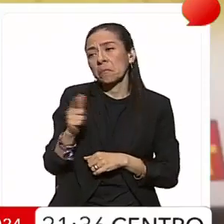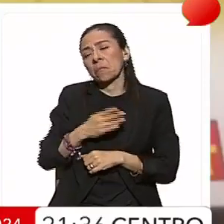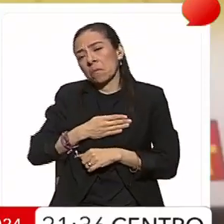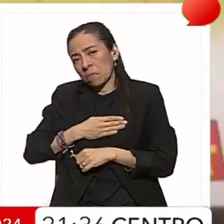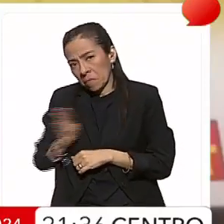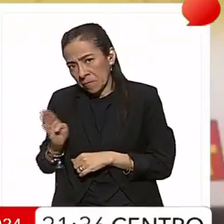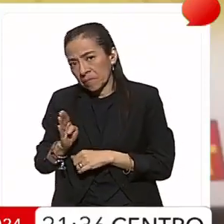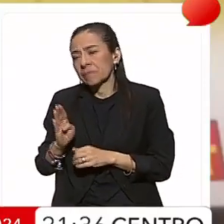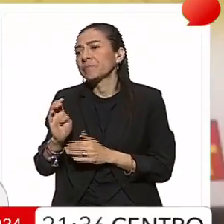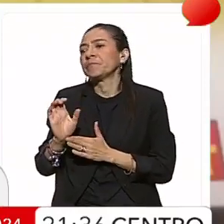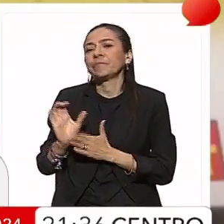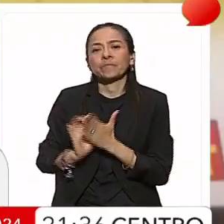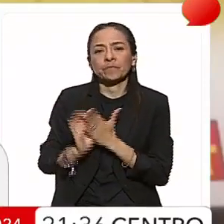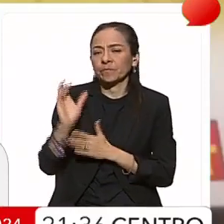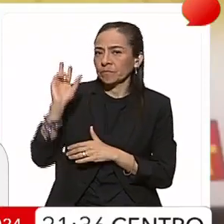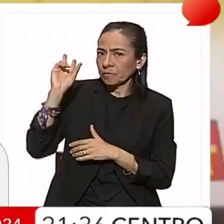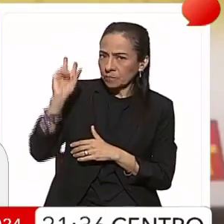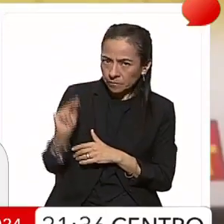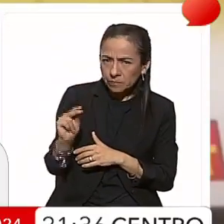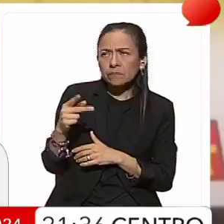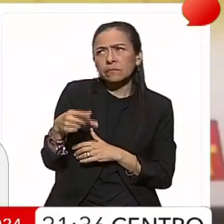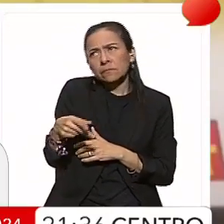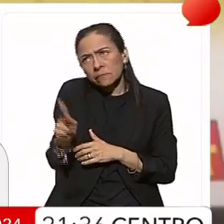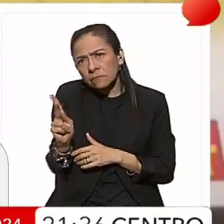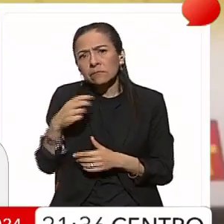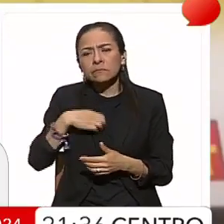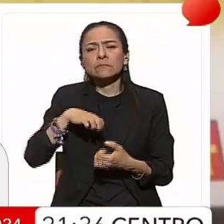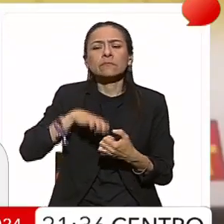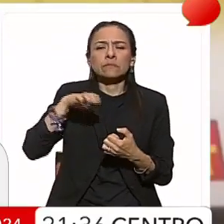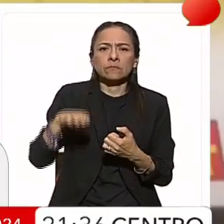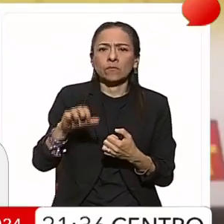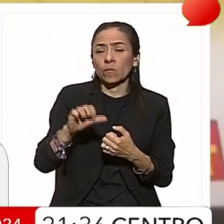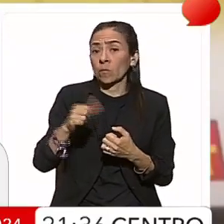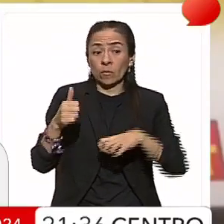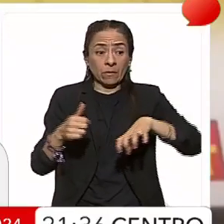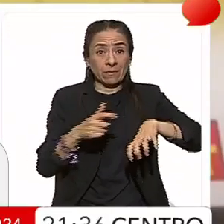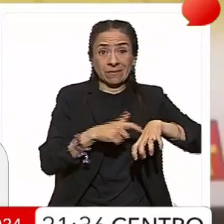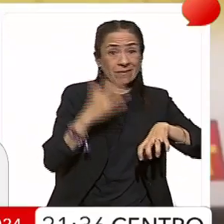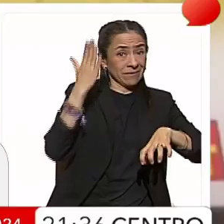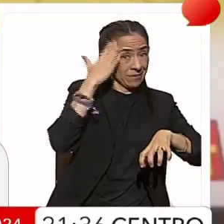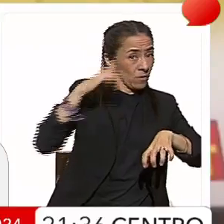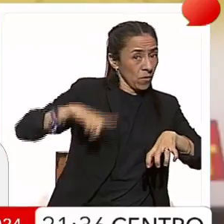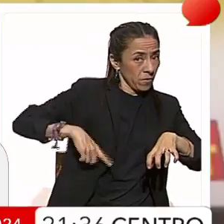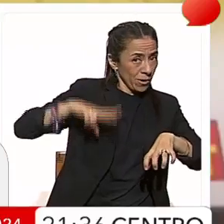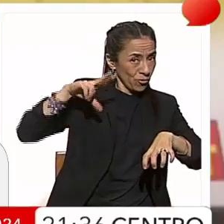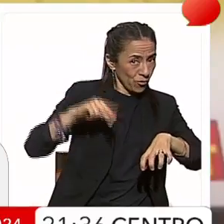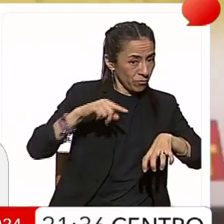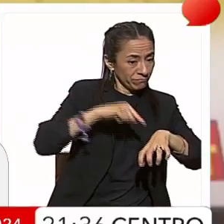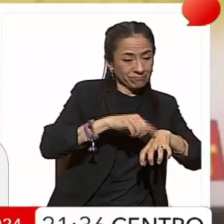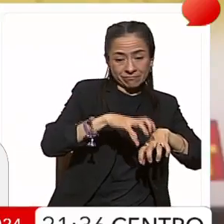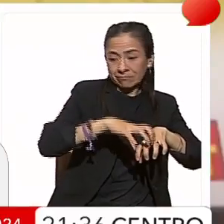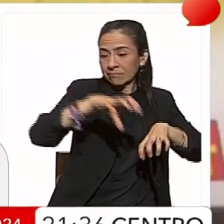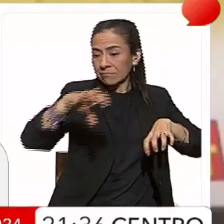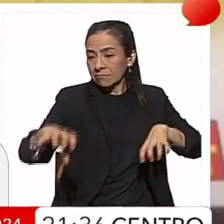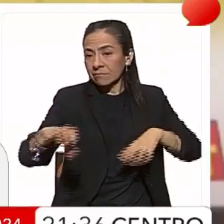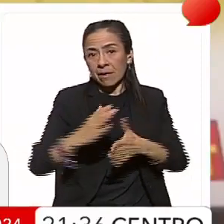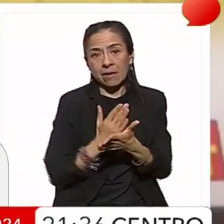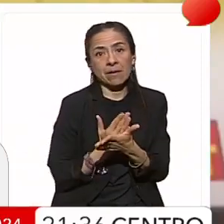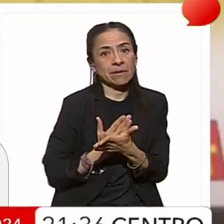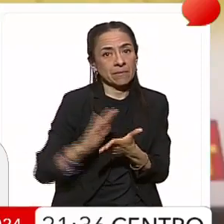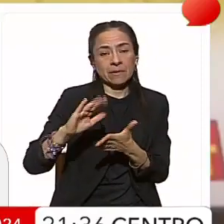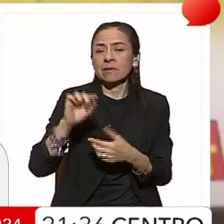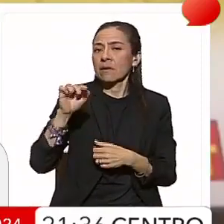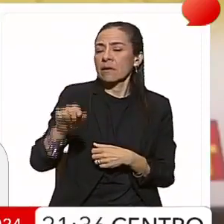haber organismos, va a haber, por ejemplo, un organismo público descentralizado que va a cumplir